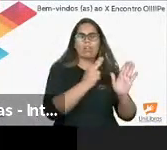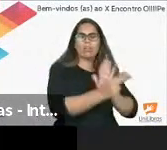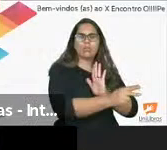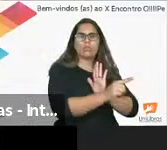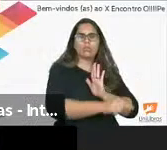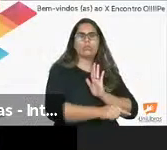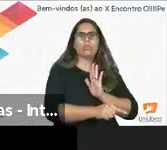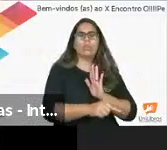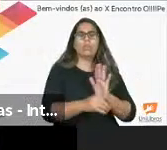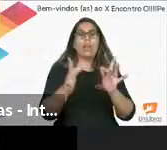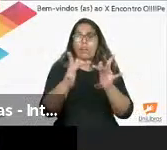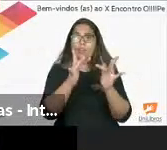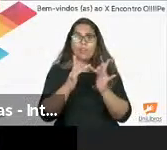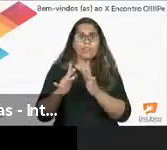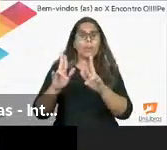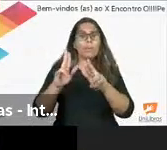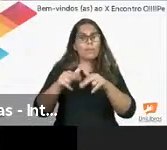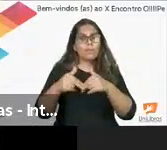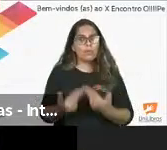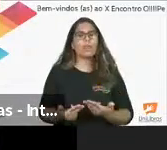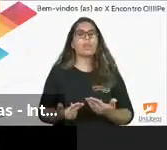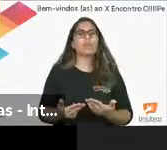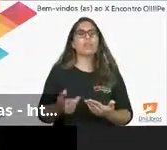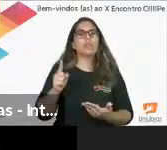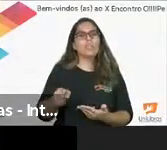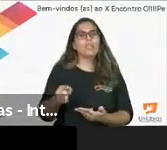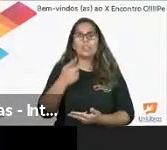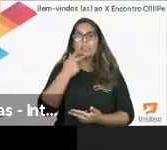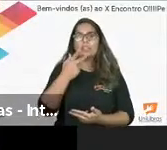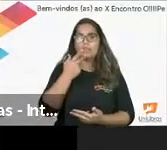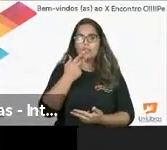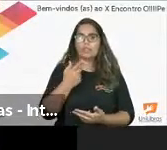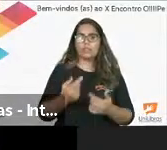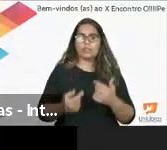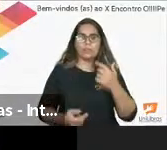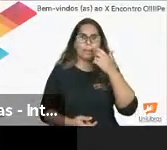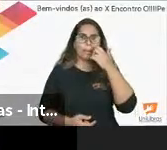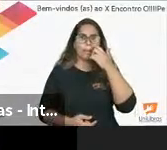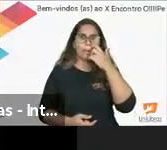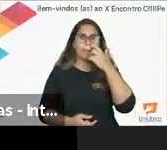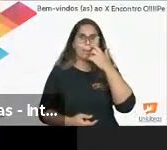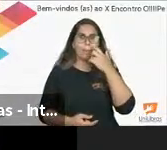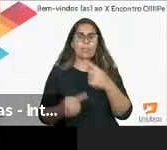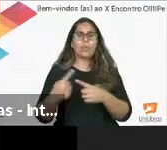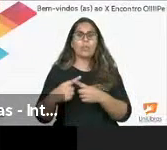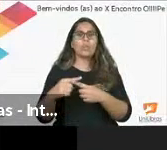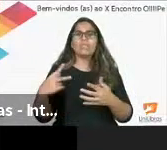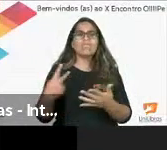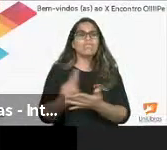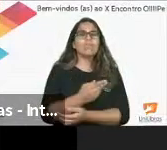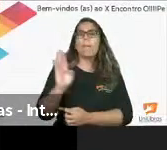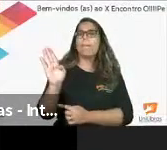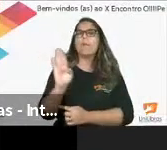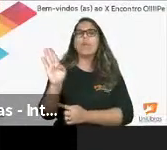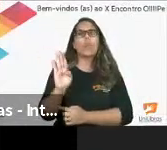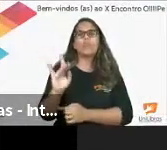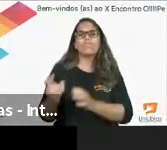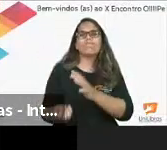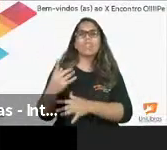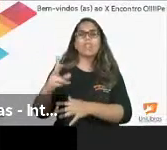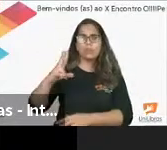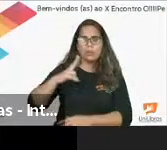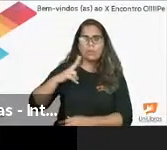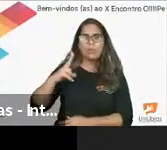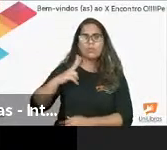convivencia. Bueno, por eso es que lo dice. Porque esta es la situación biológica fundadora en particular